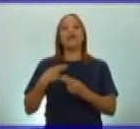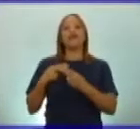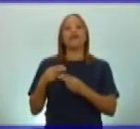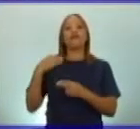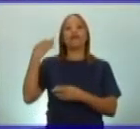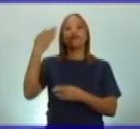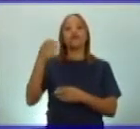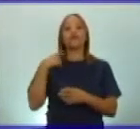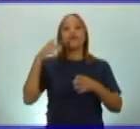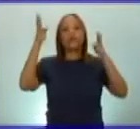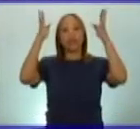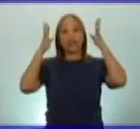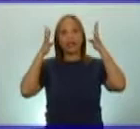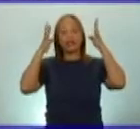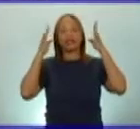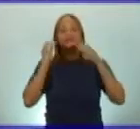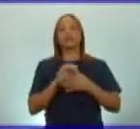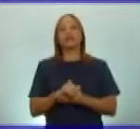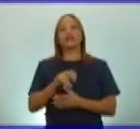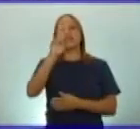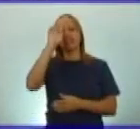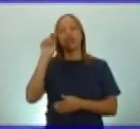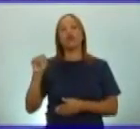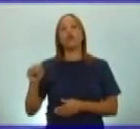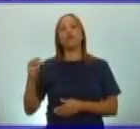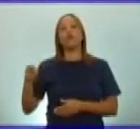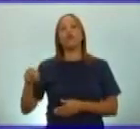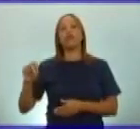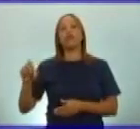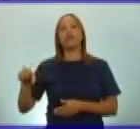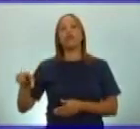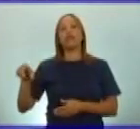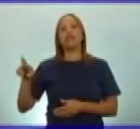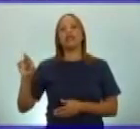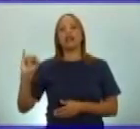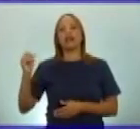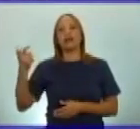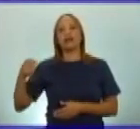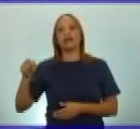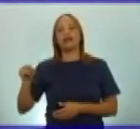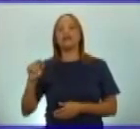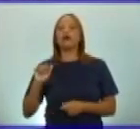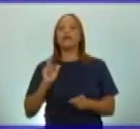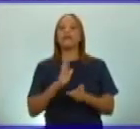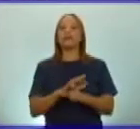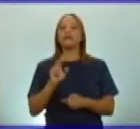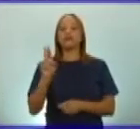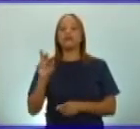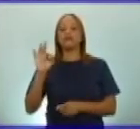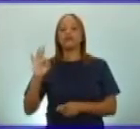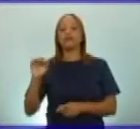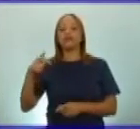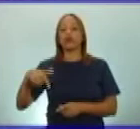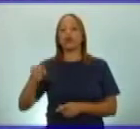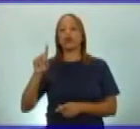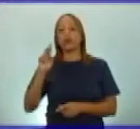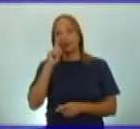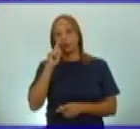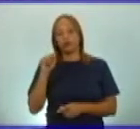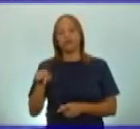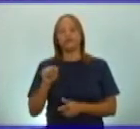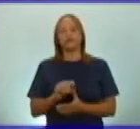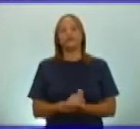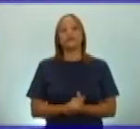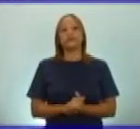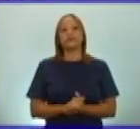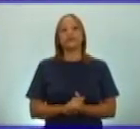imperio austrohúngaro, y esta guerra se inicia entonces el 28 de julio de 1914. Utilizando este